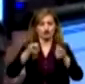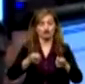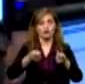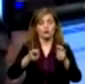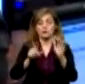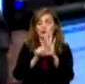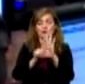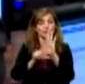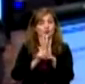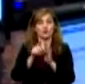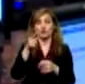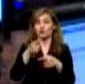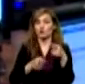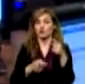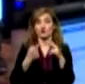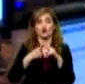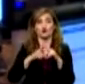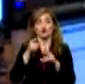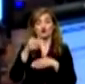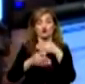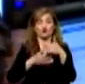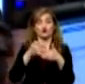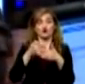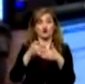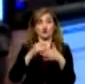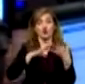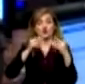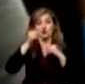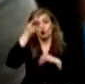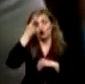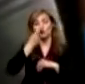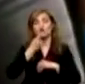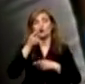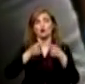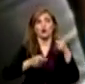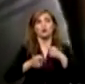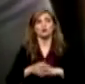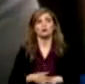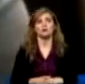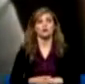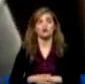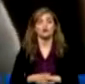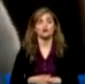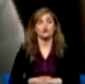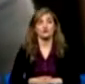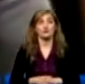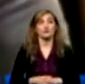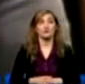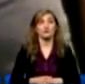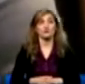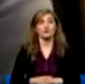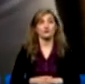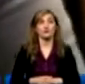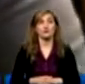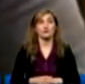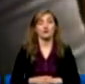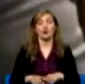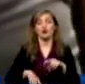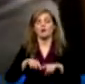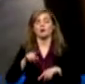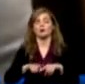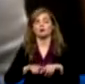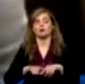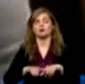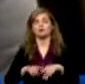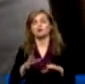por ley no se puede iniciar un proceso vía resolución. No podemos inventarnos, queridos colegas, de la noche